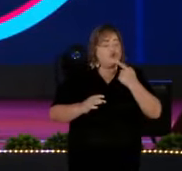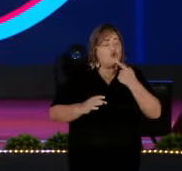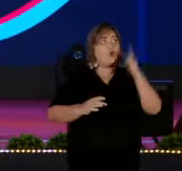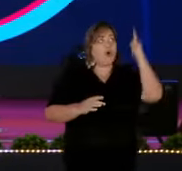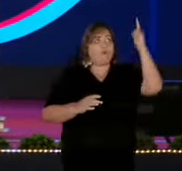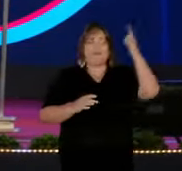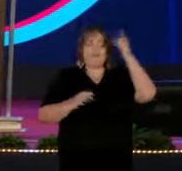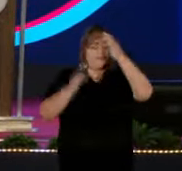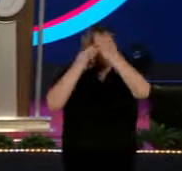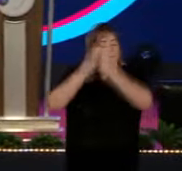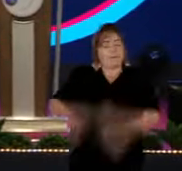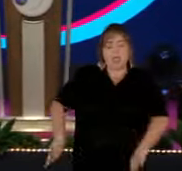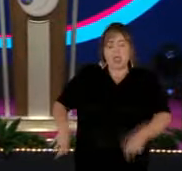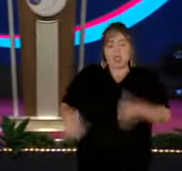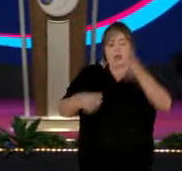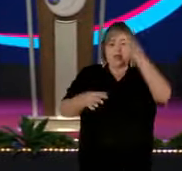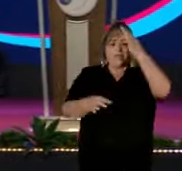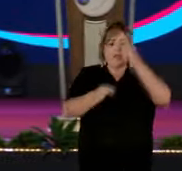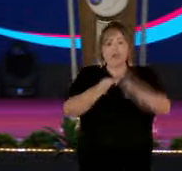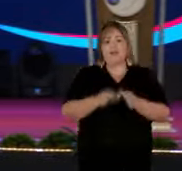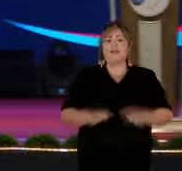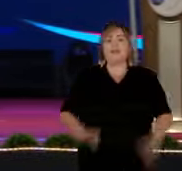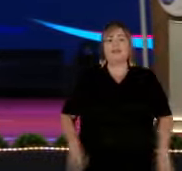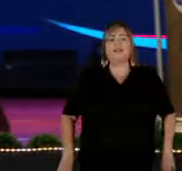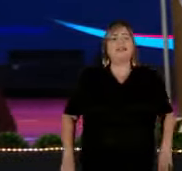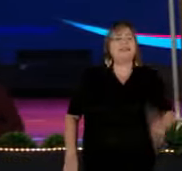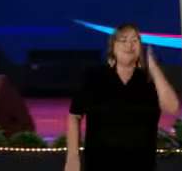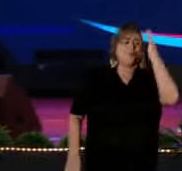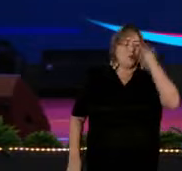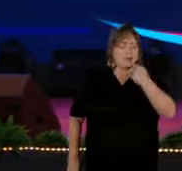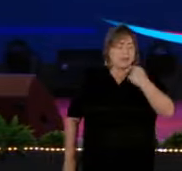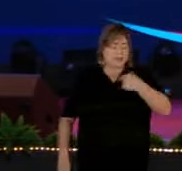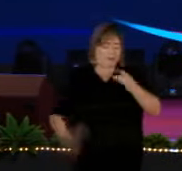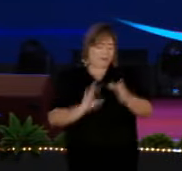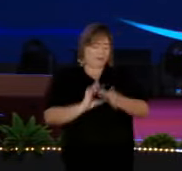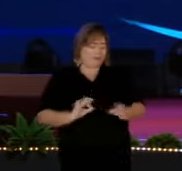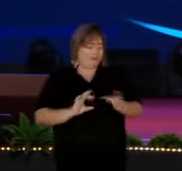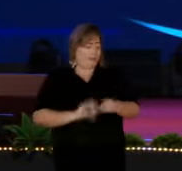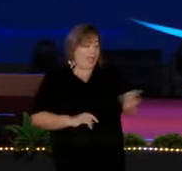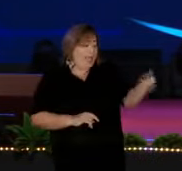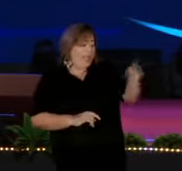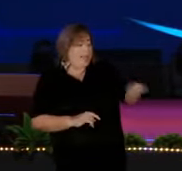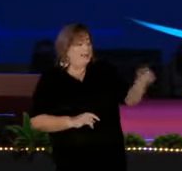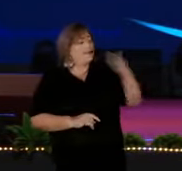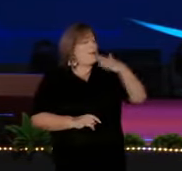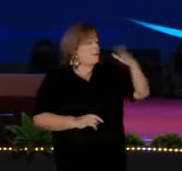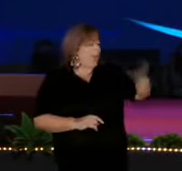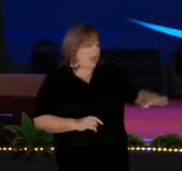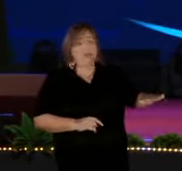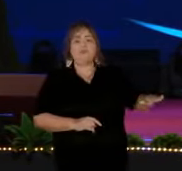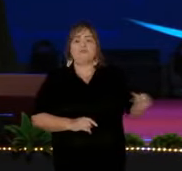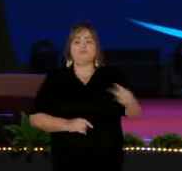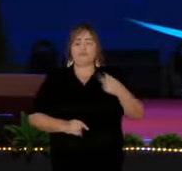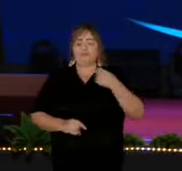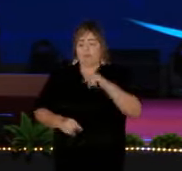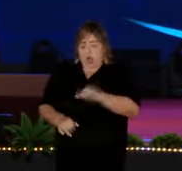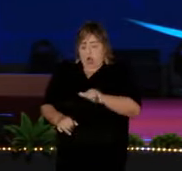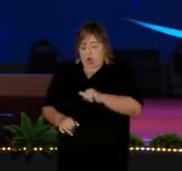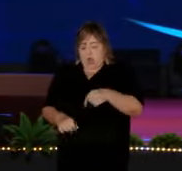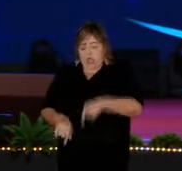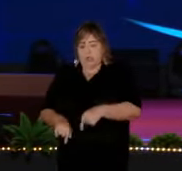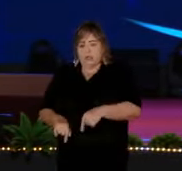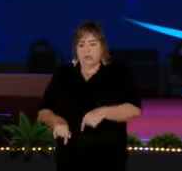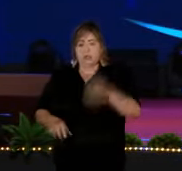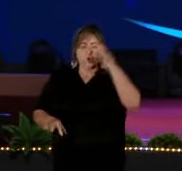fe. Así que no me venga con el cuento que la cosa está mal allá y usted está malo acá. Porque tu fe